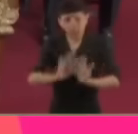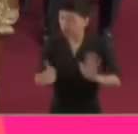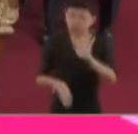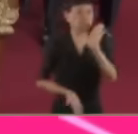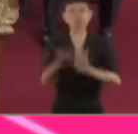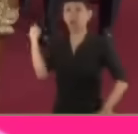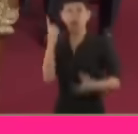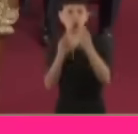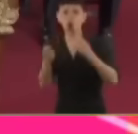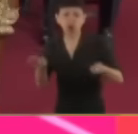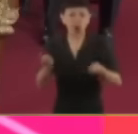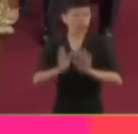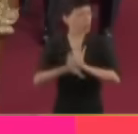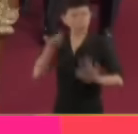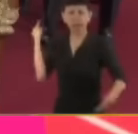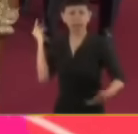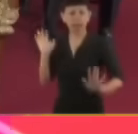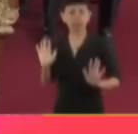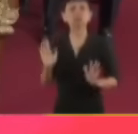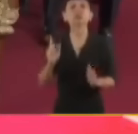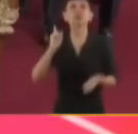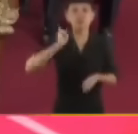diciendo? ¿Cuánto tiempo va a llevar todo esto?